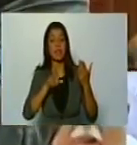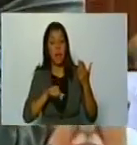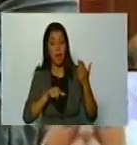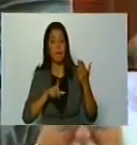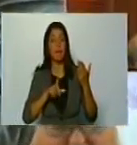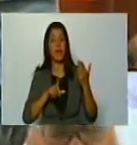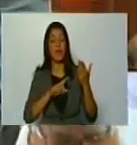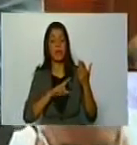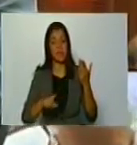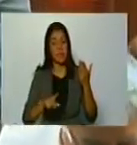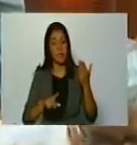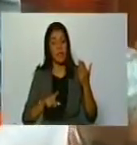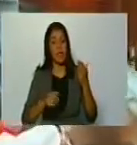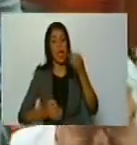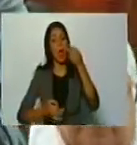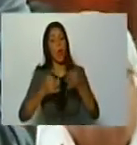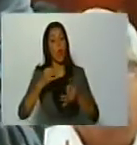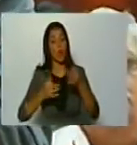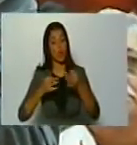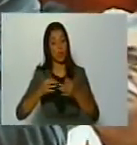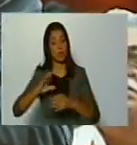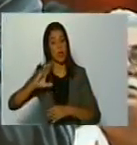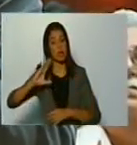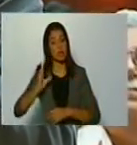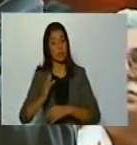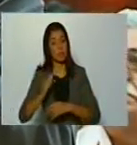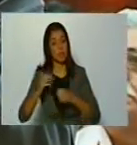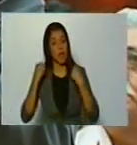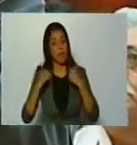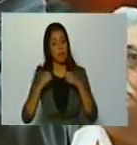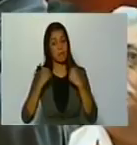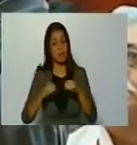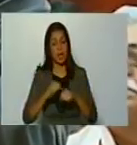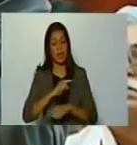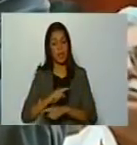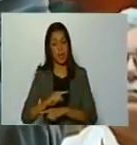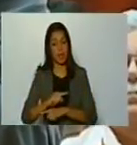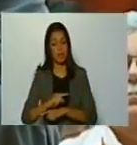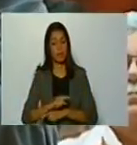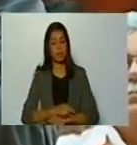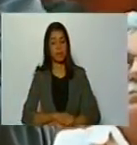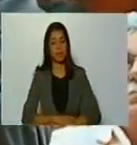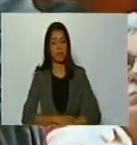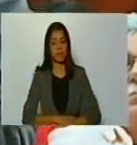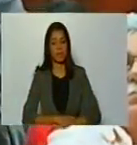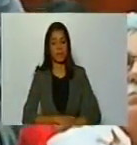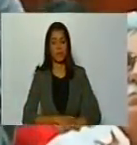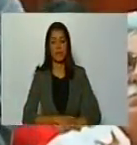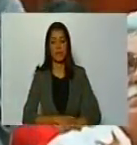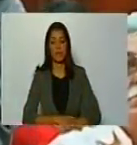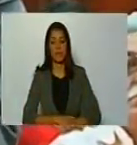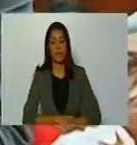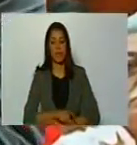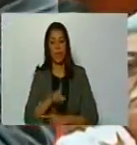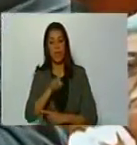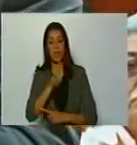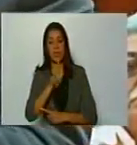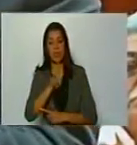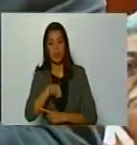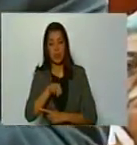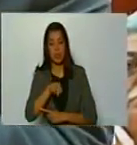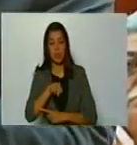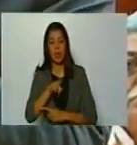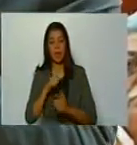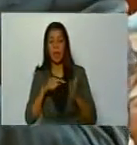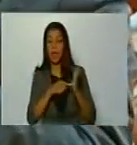se debe aplicar la justicia con todo el peso de la ley. Pero aparte de